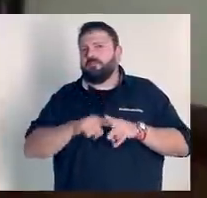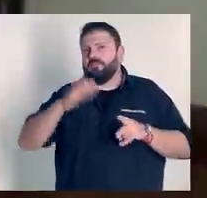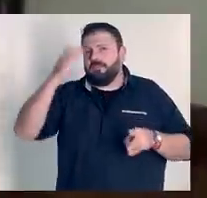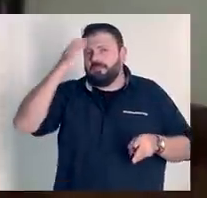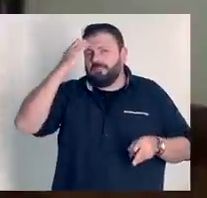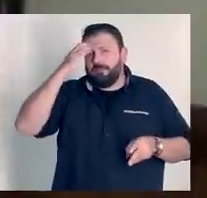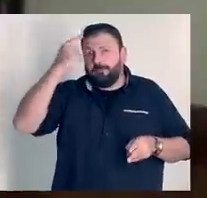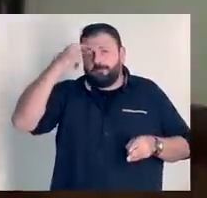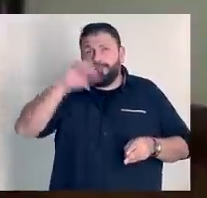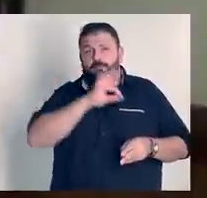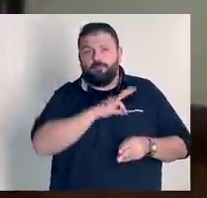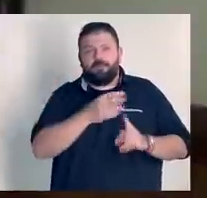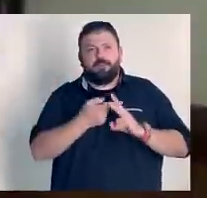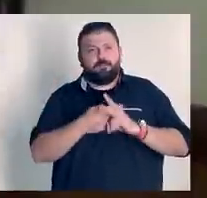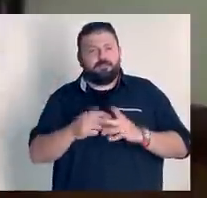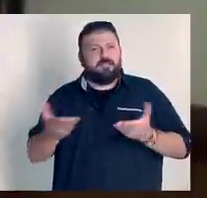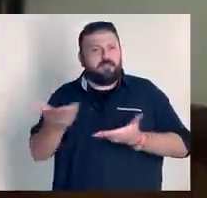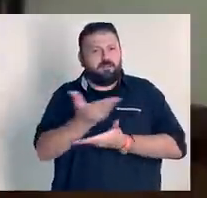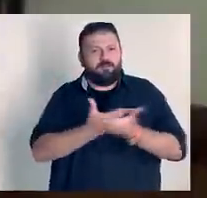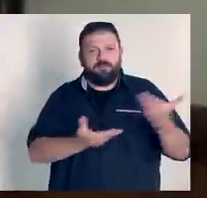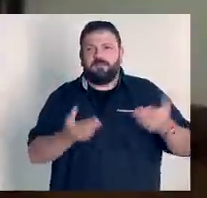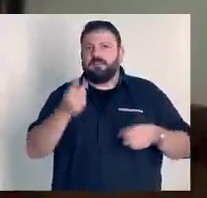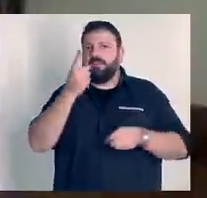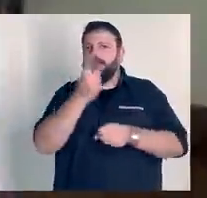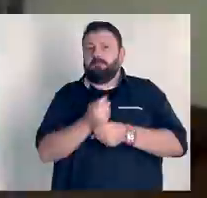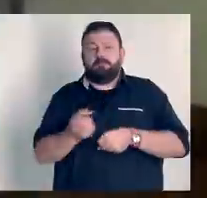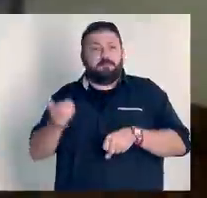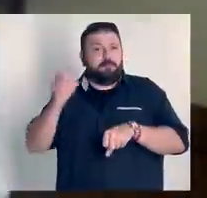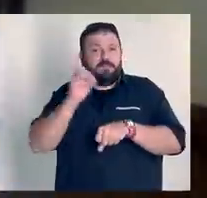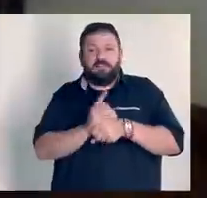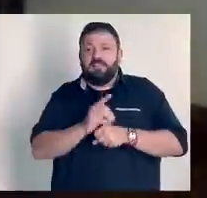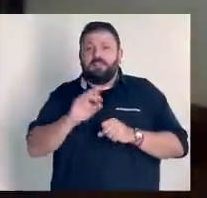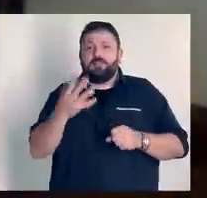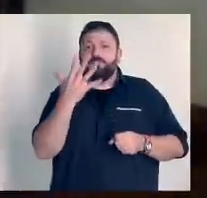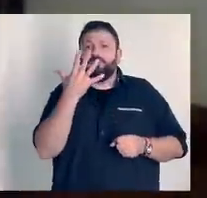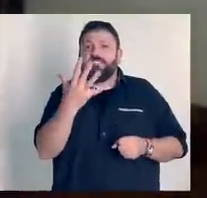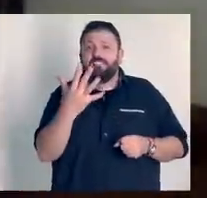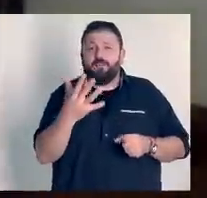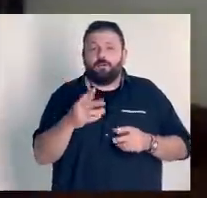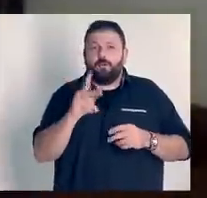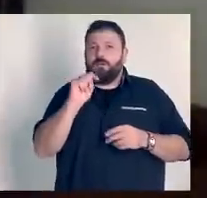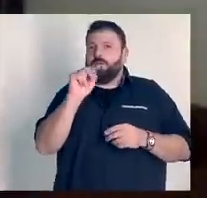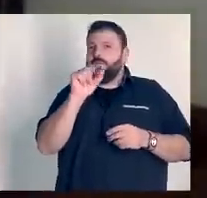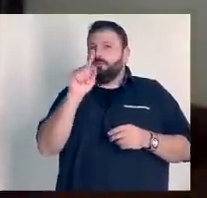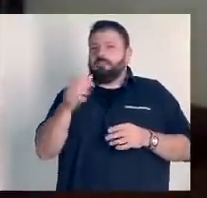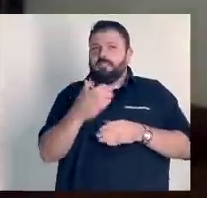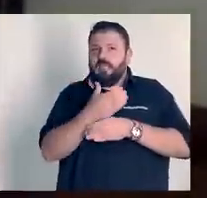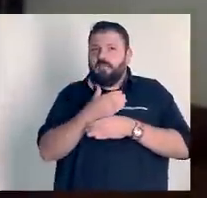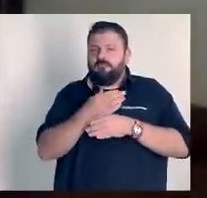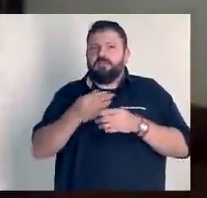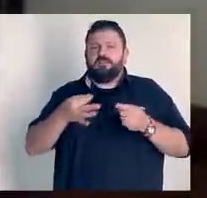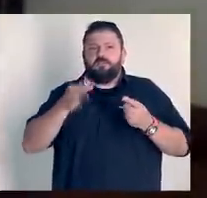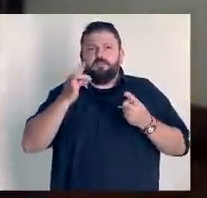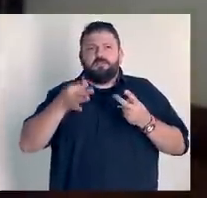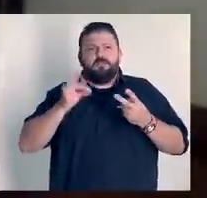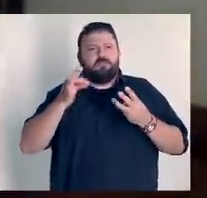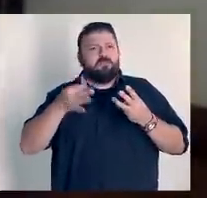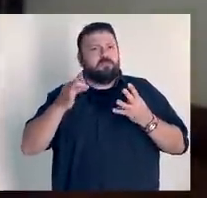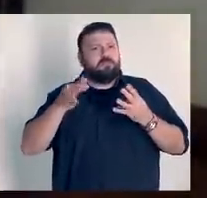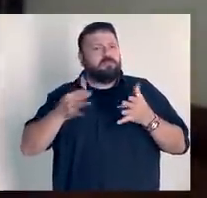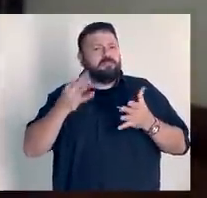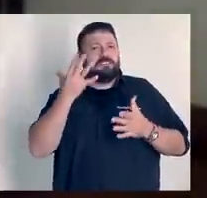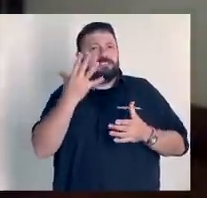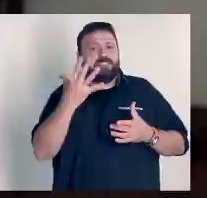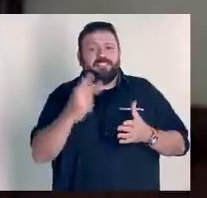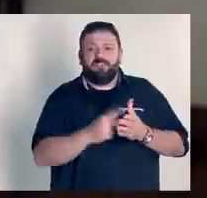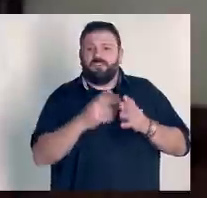compartir. El primer día, no lo voy a olvidar jamás, me tomé 5 tazas de café, así bien grandes, y me acuerdo que ese día fui al